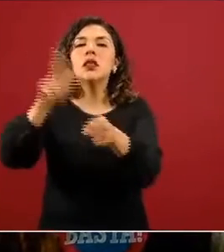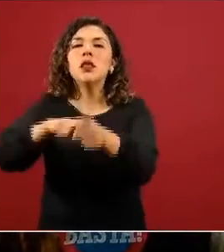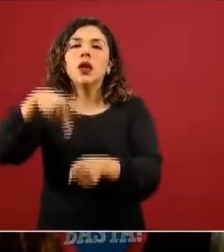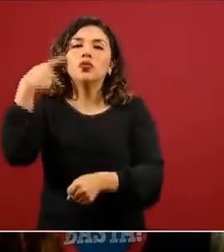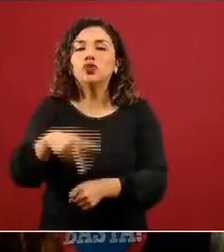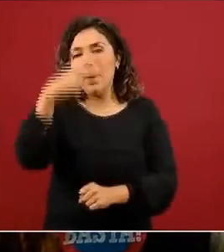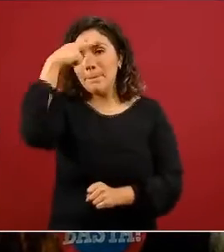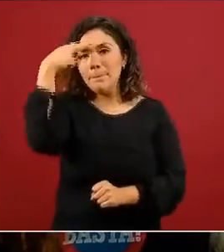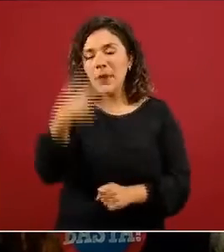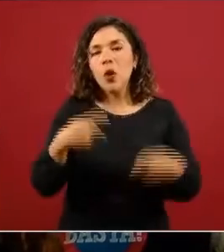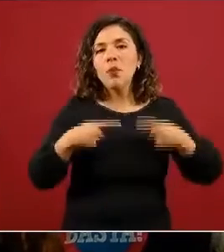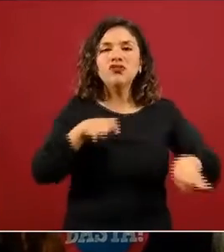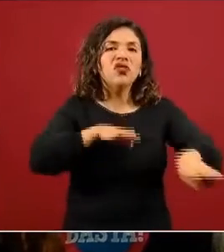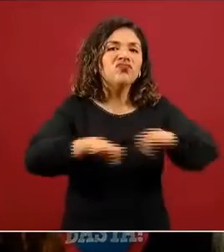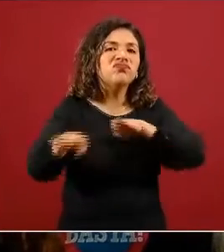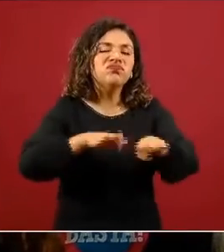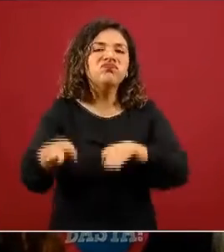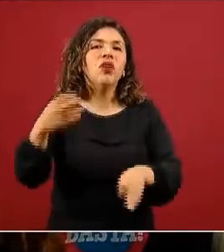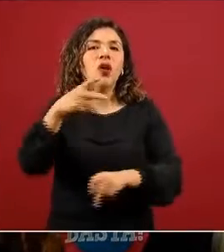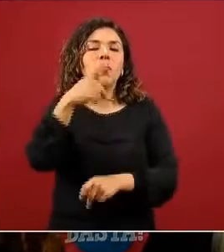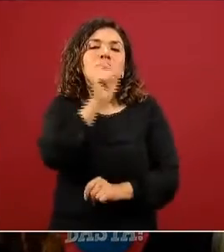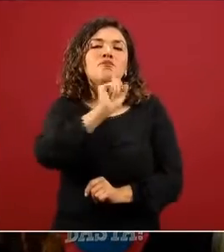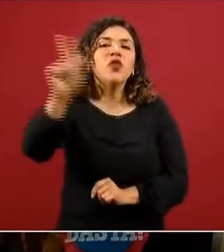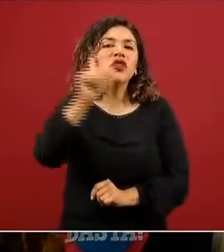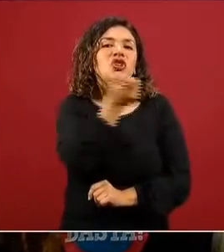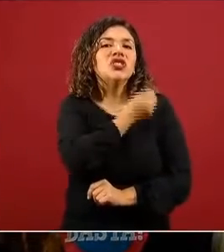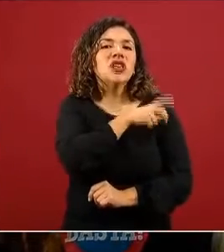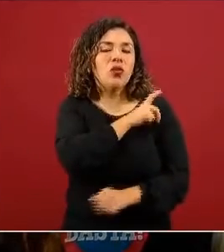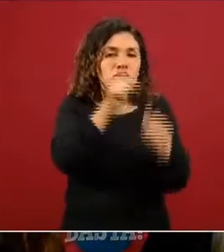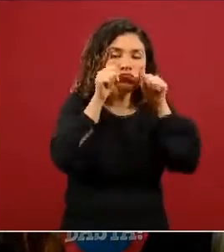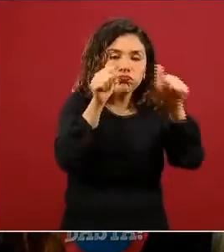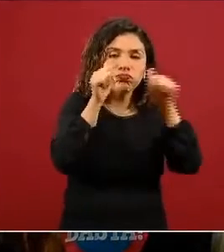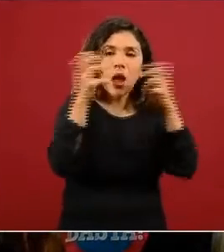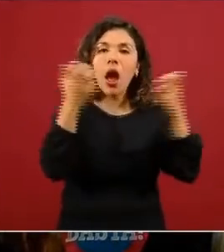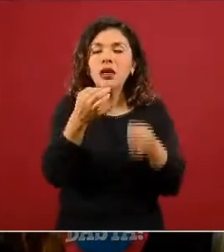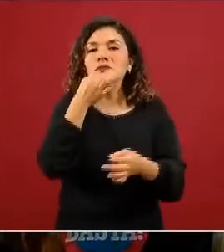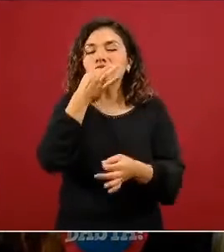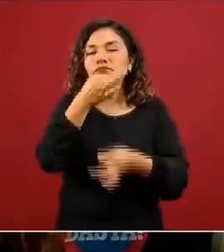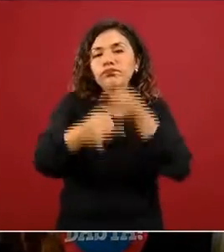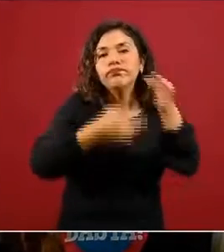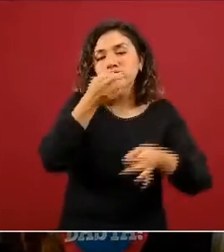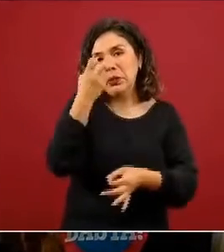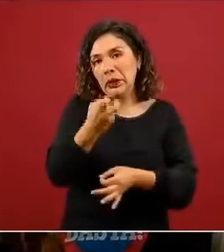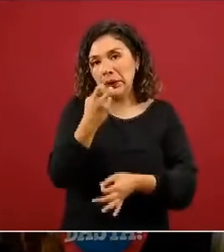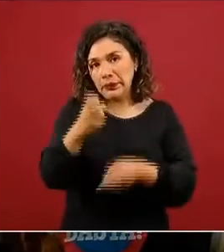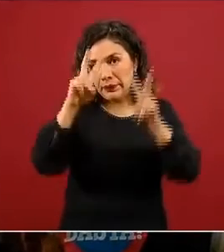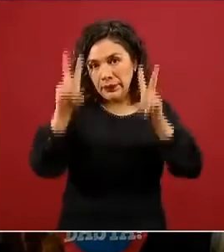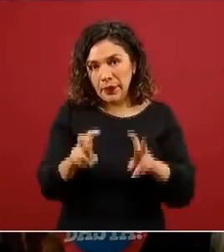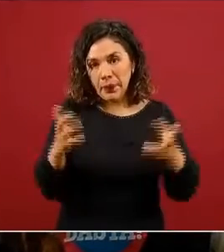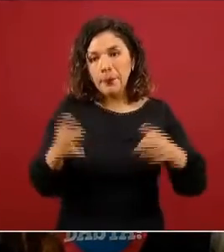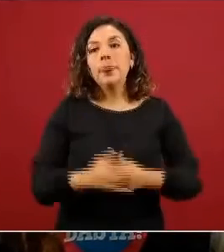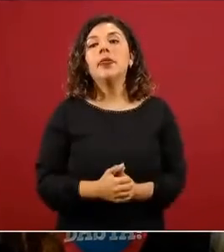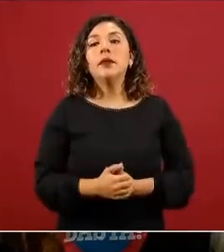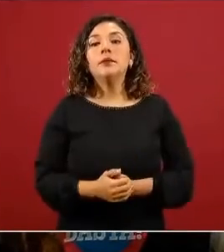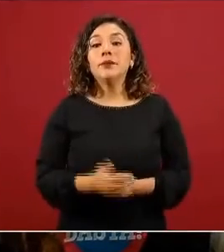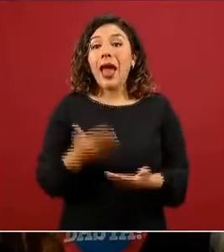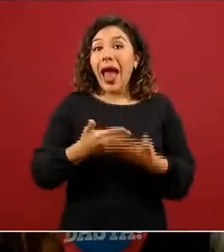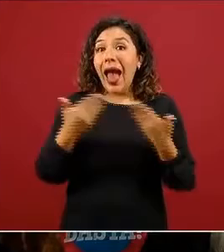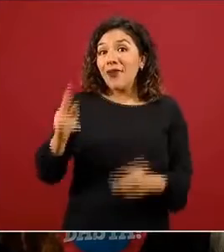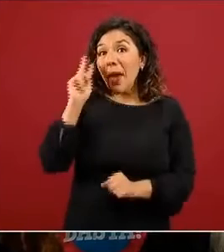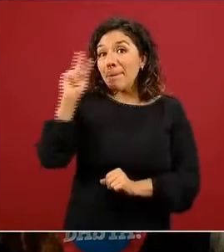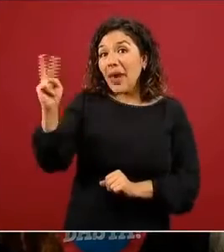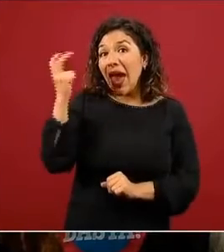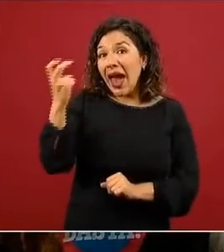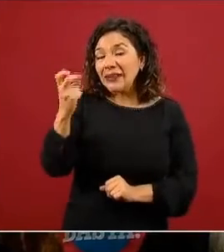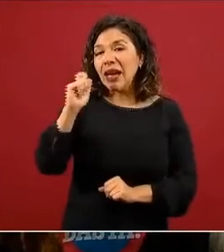las personas profesionales de la salud que corresponde notificar esta situación. Y lo que vemos